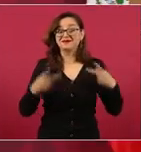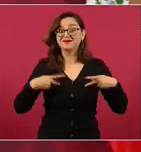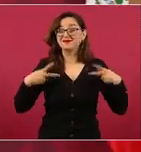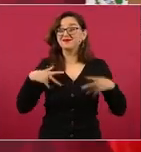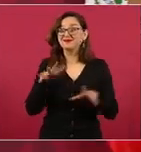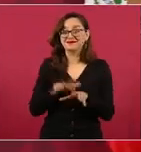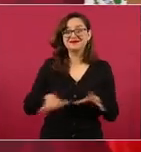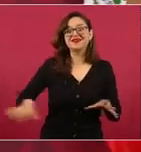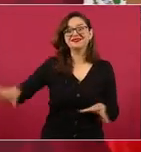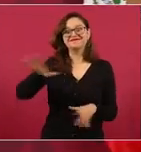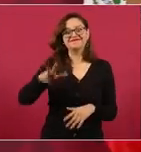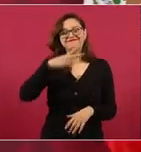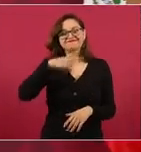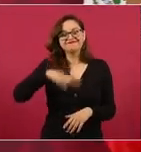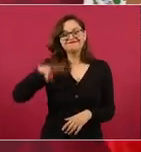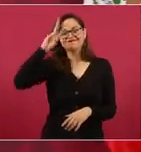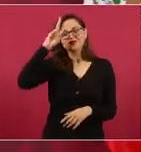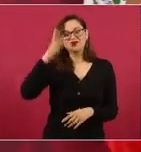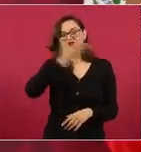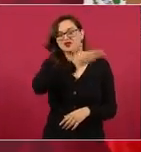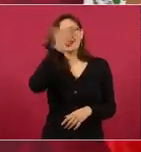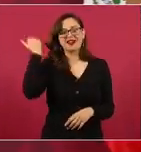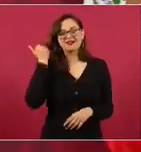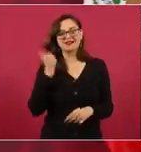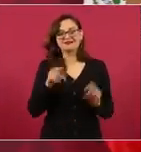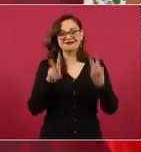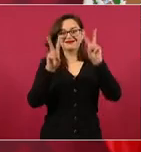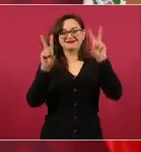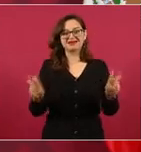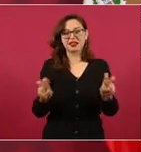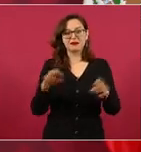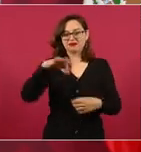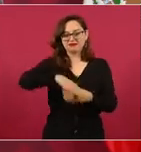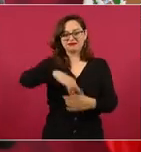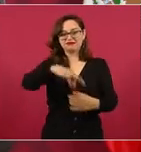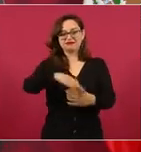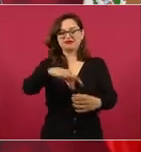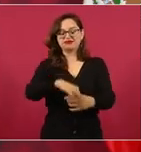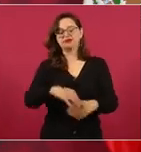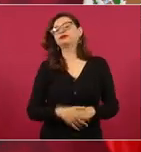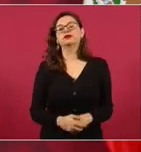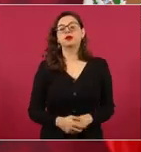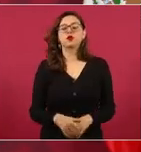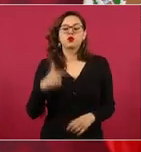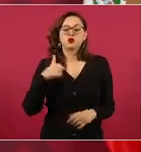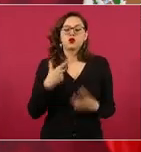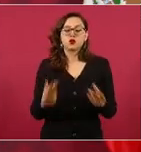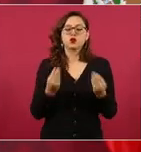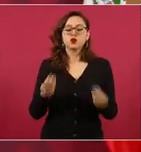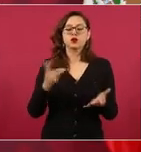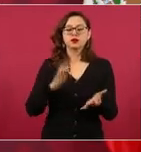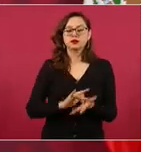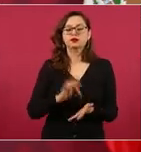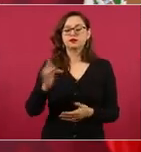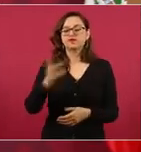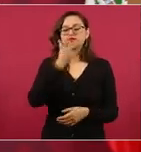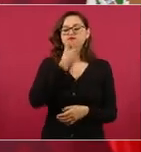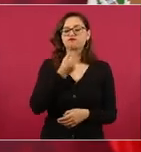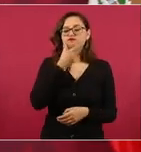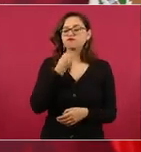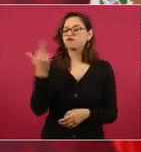Jesús Sevilla Zurita, hablé de él, que tenía un programa de radio, todavía existe, telereportaje, lo tienen los